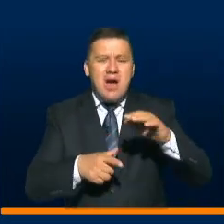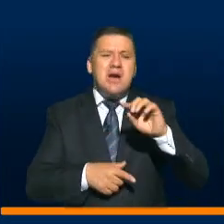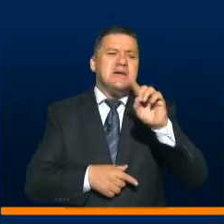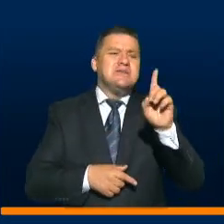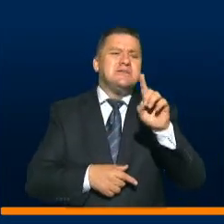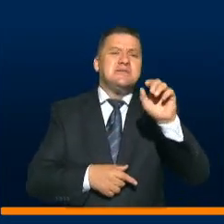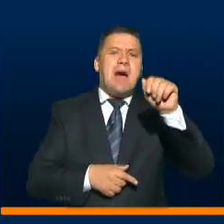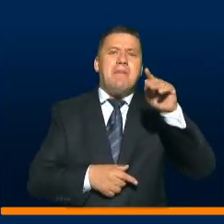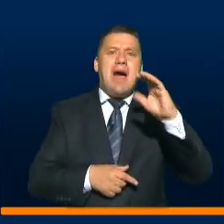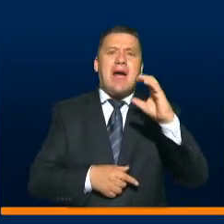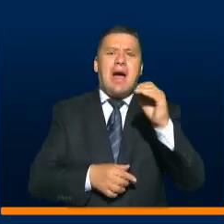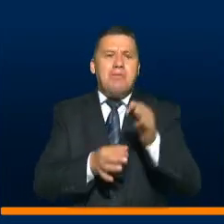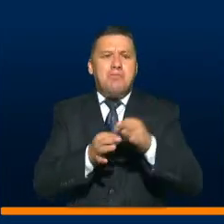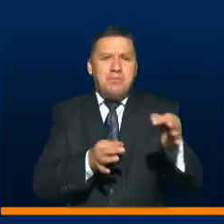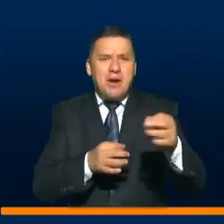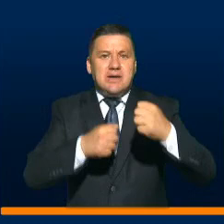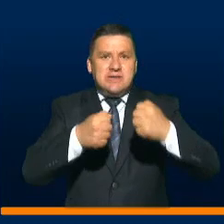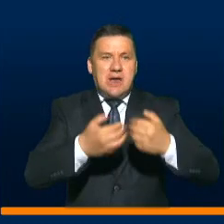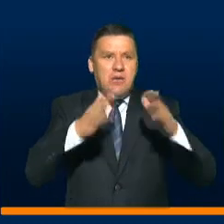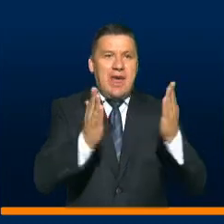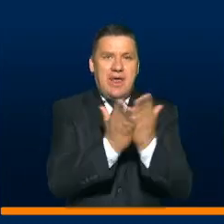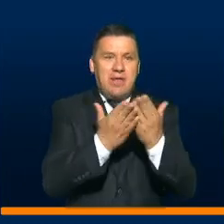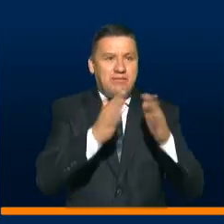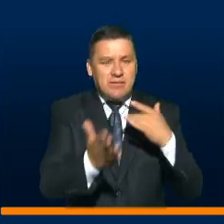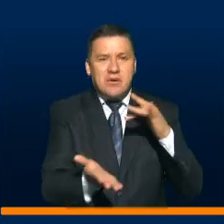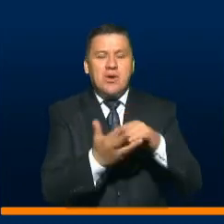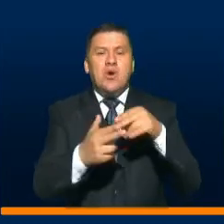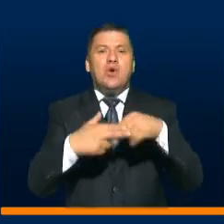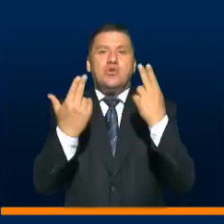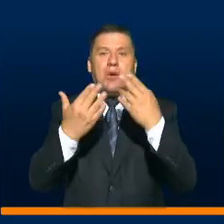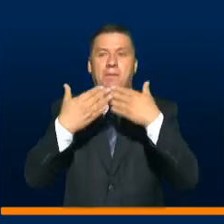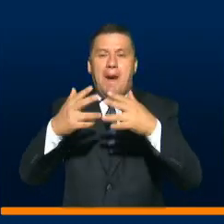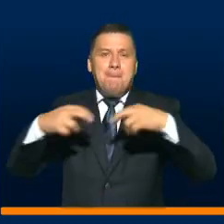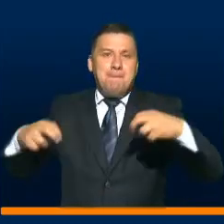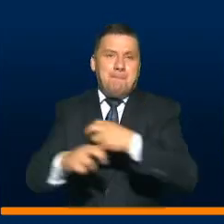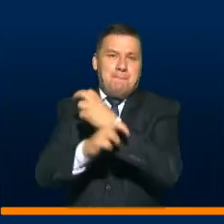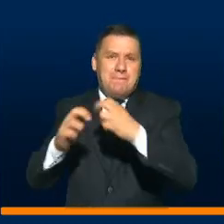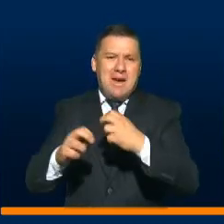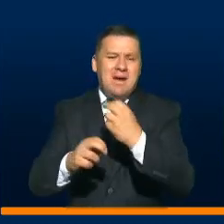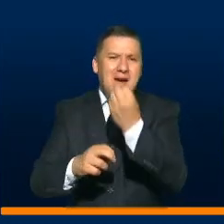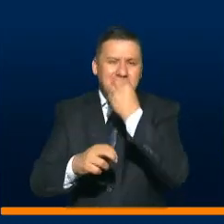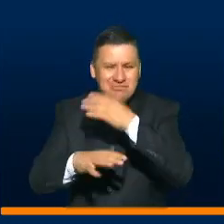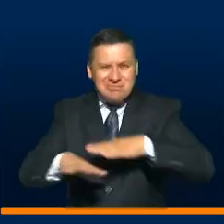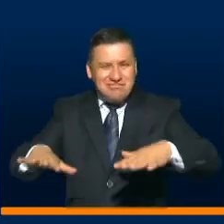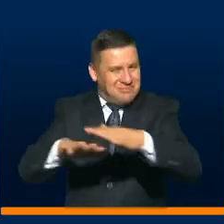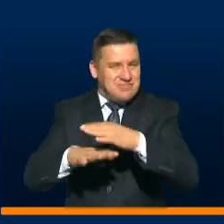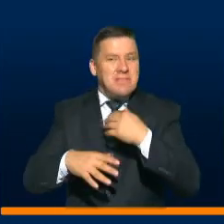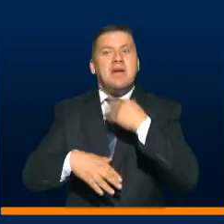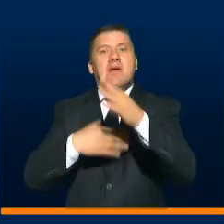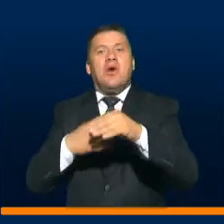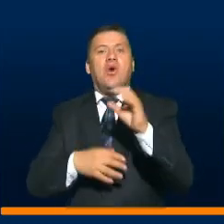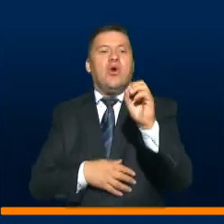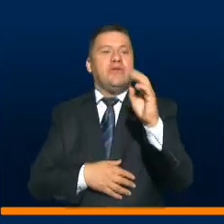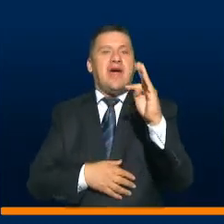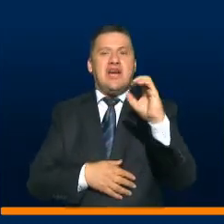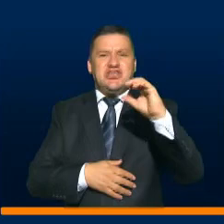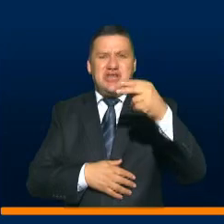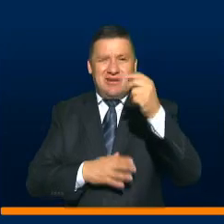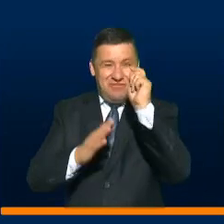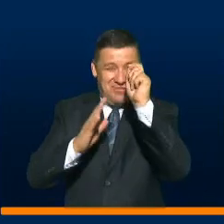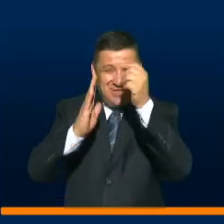Samacá inaugurando una sede educativa. Estuvimos en Tunja inaugurando el parque agroalimentario y después en Otanche, en el